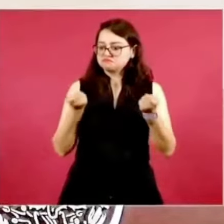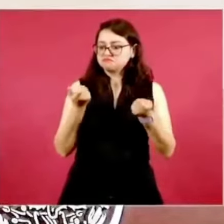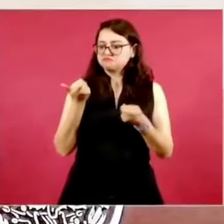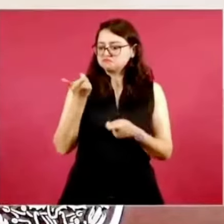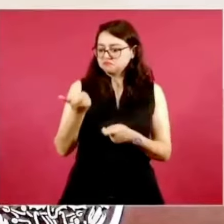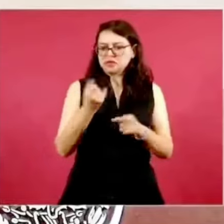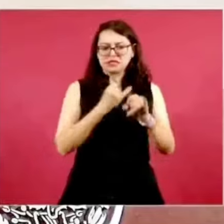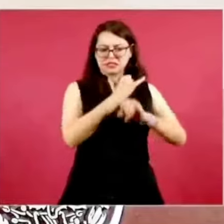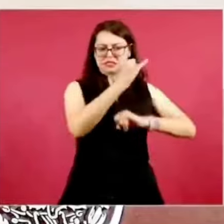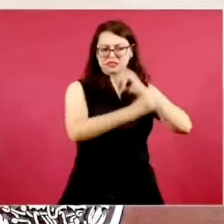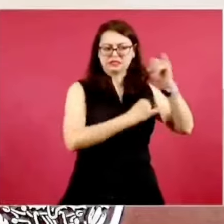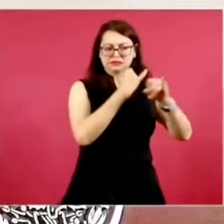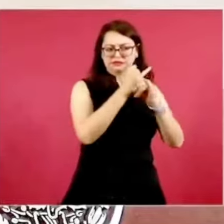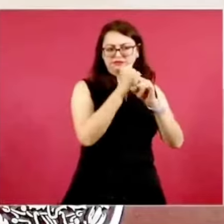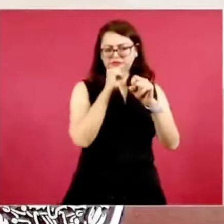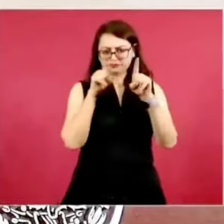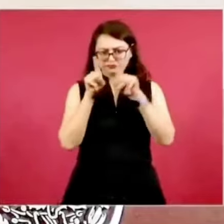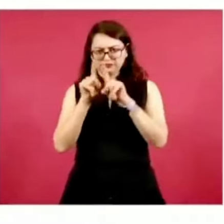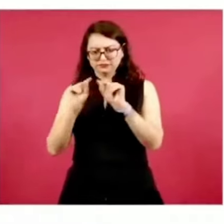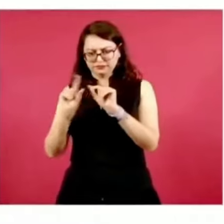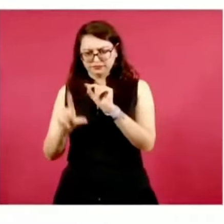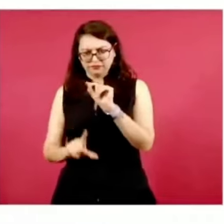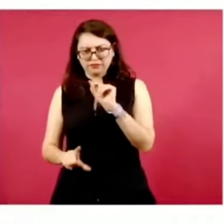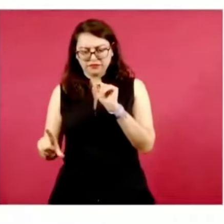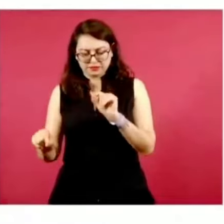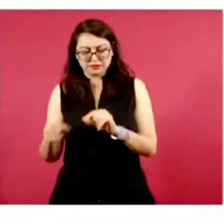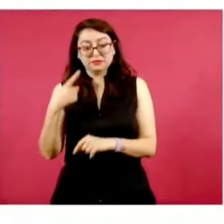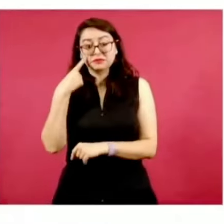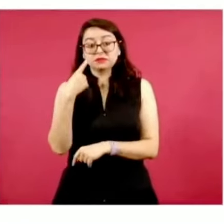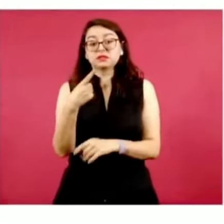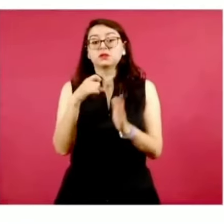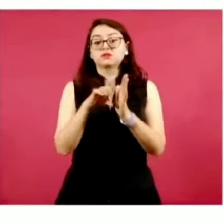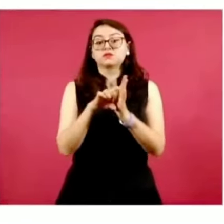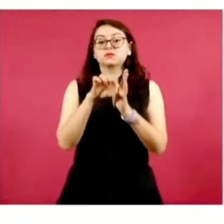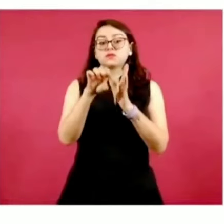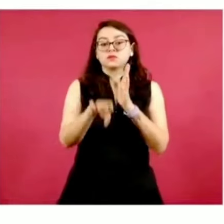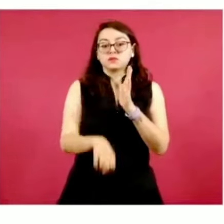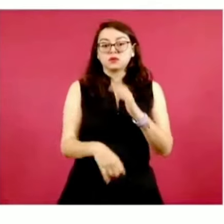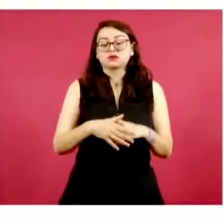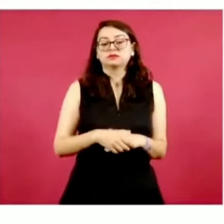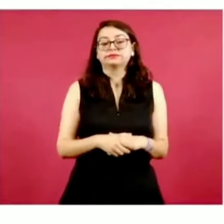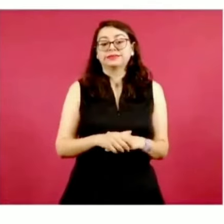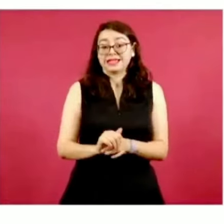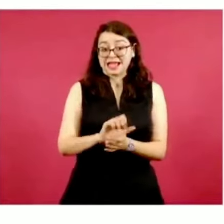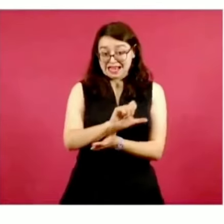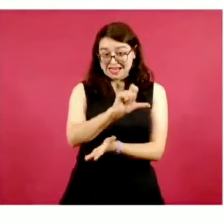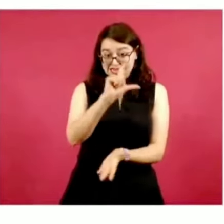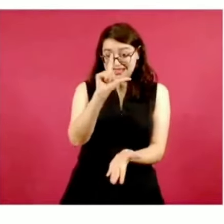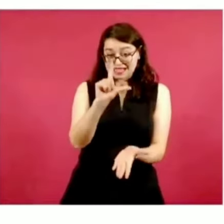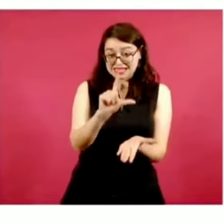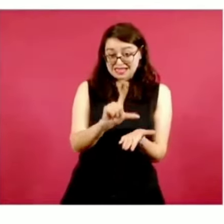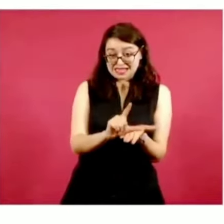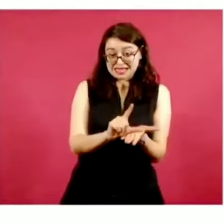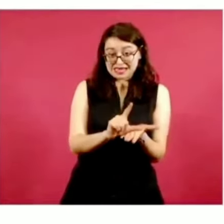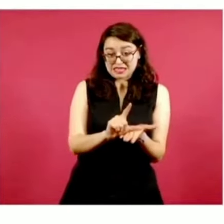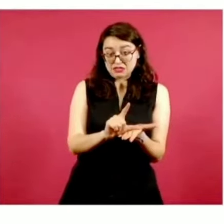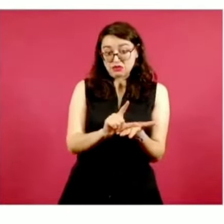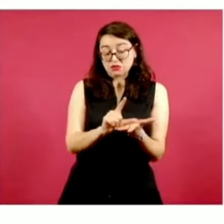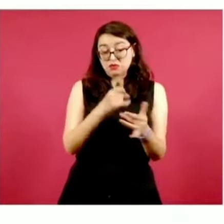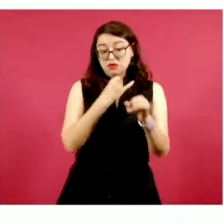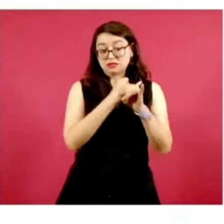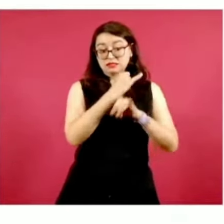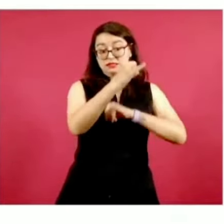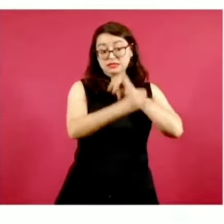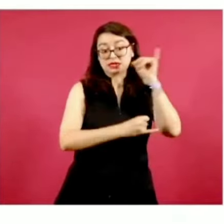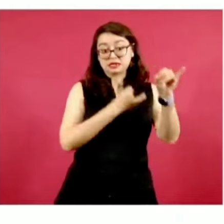nivel internacional sino por ejemplo a nivel nacional tenemos que el gas por litro lo encontramos a 12 pes